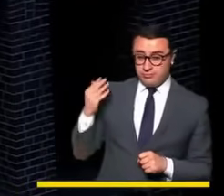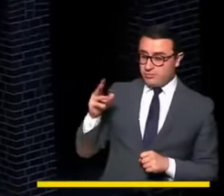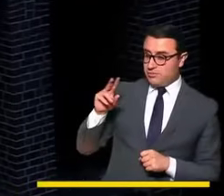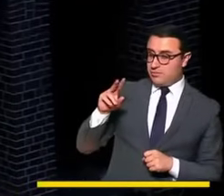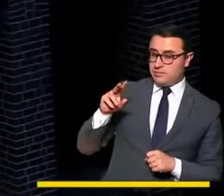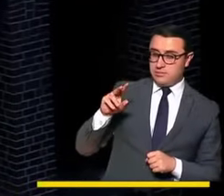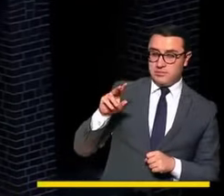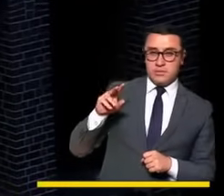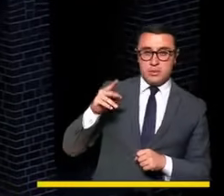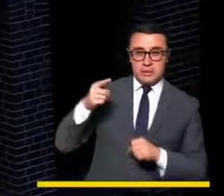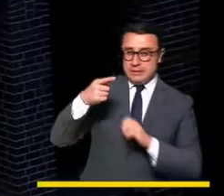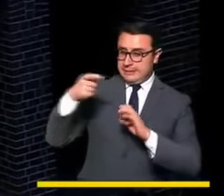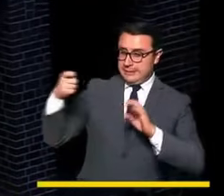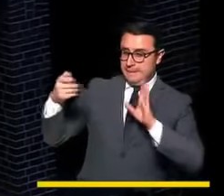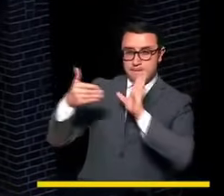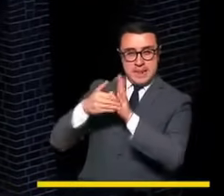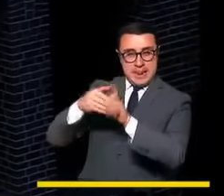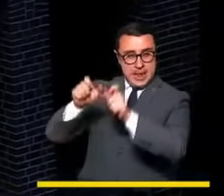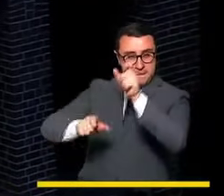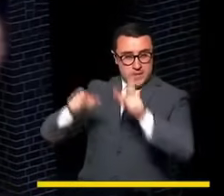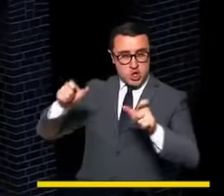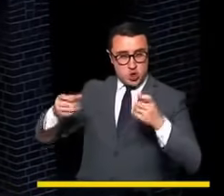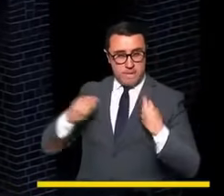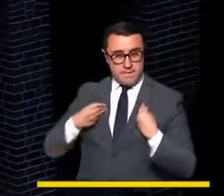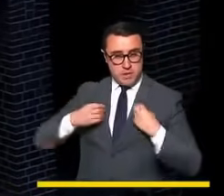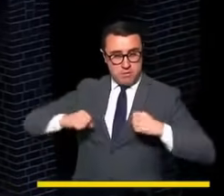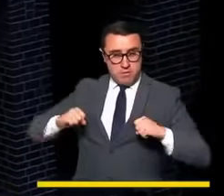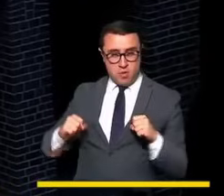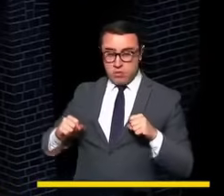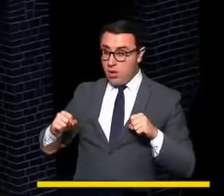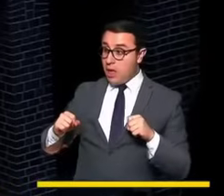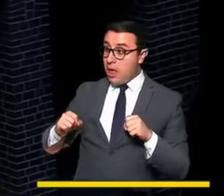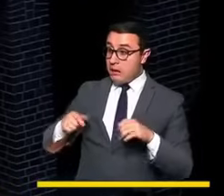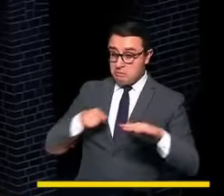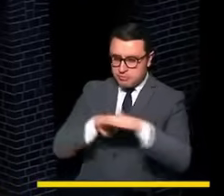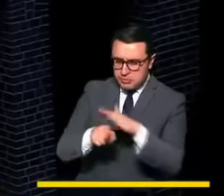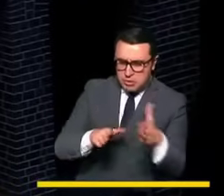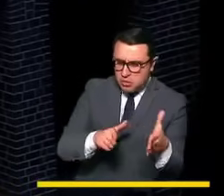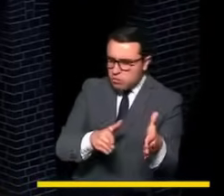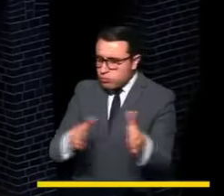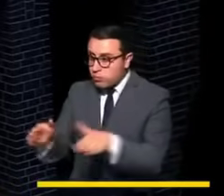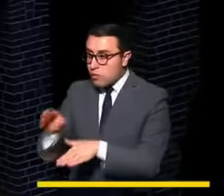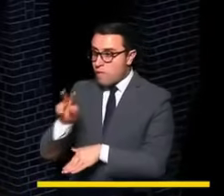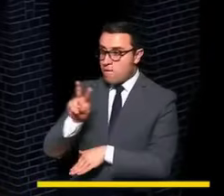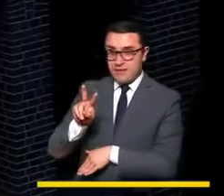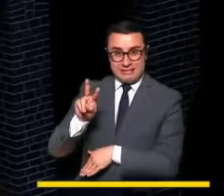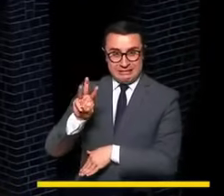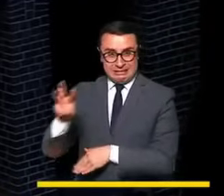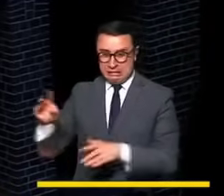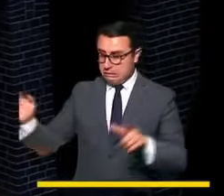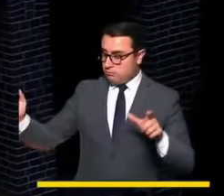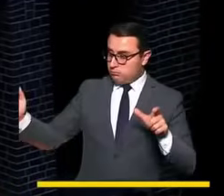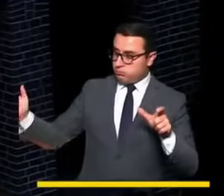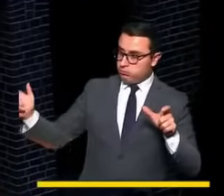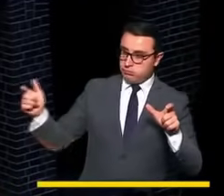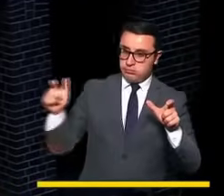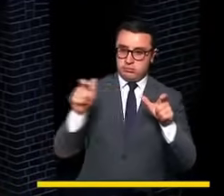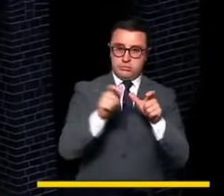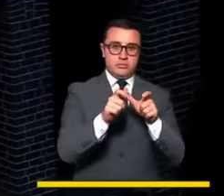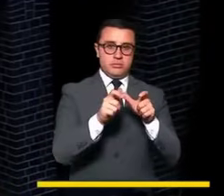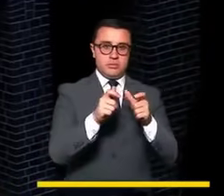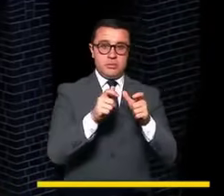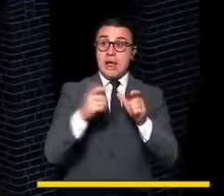23 asesinatos por cada 100.000 habitantes año 1993 a